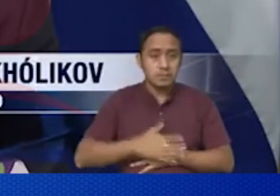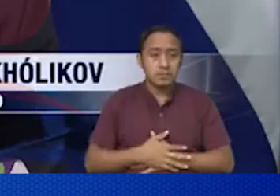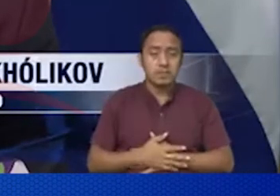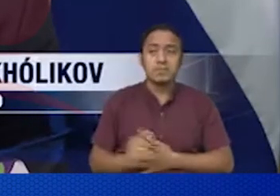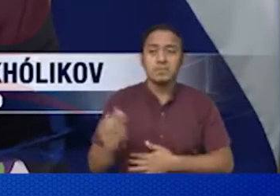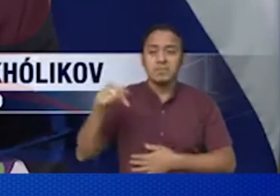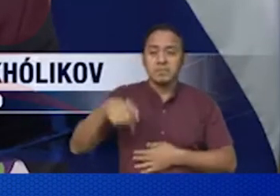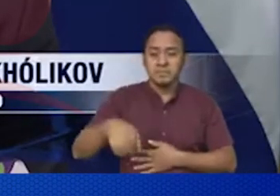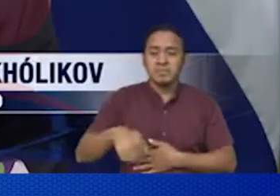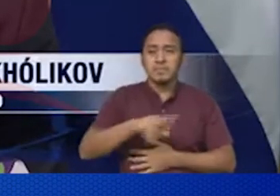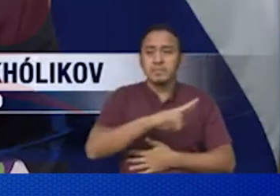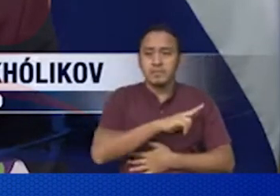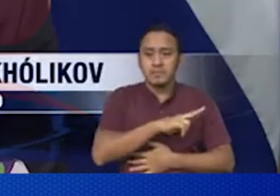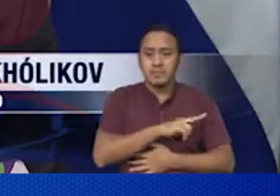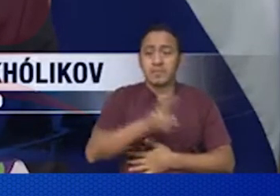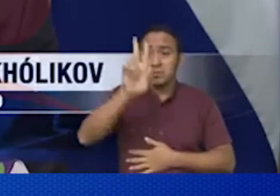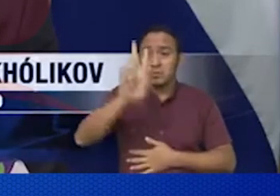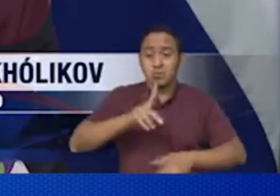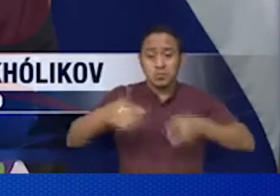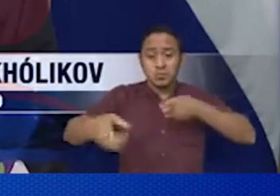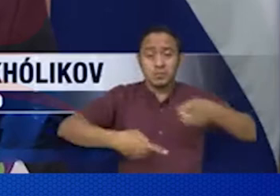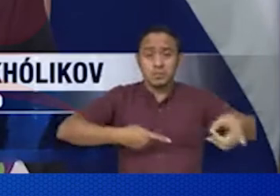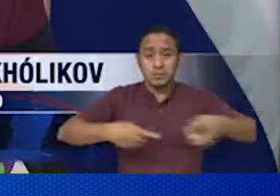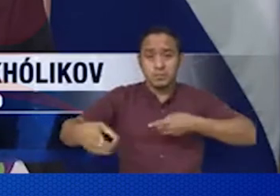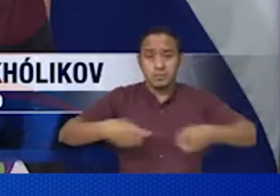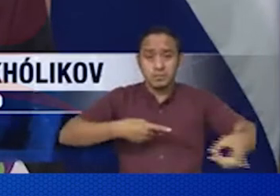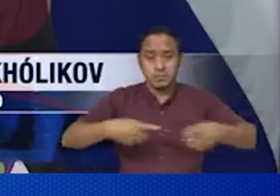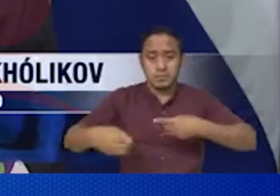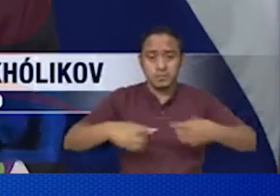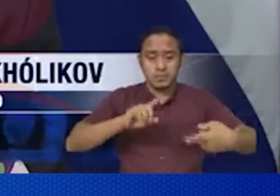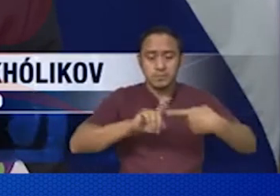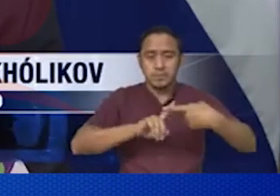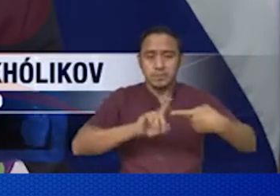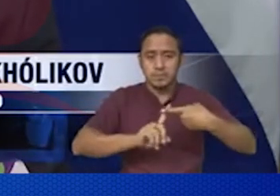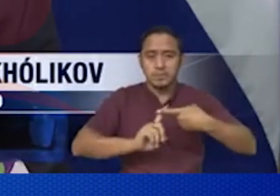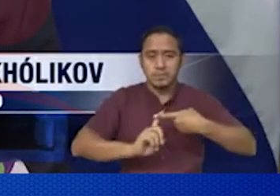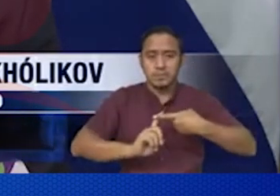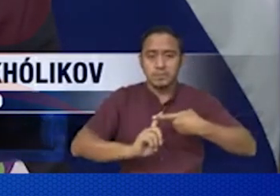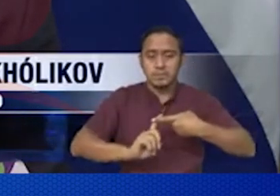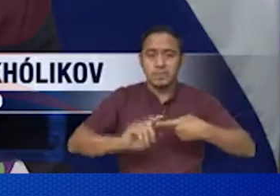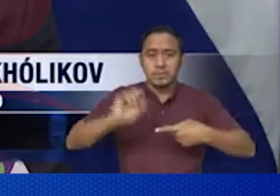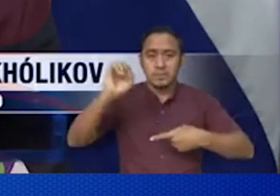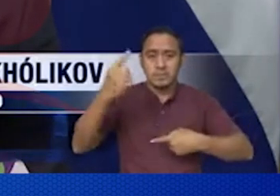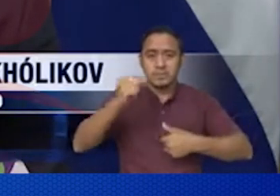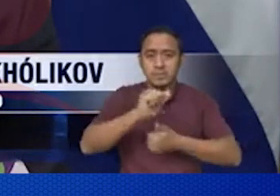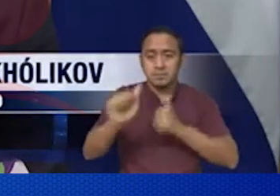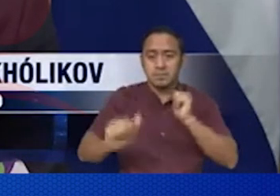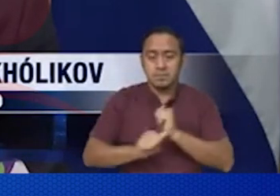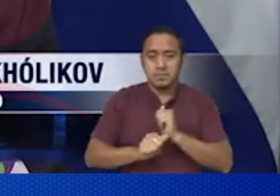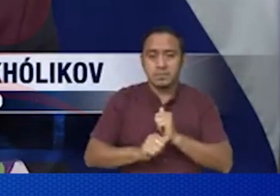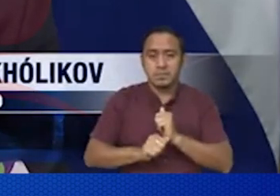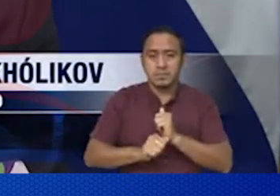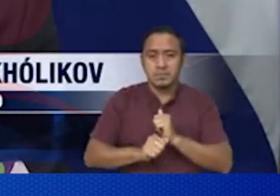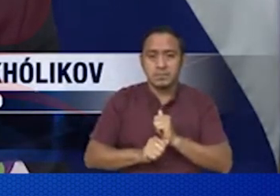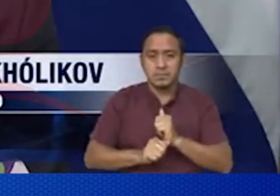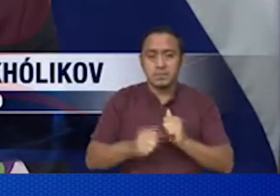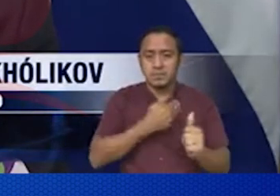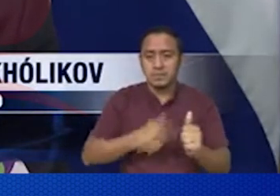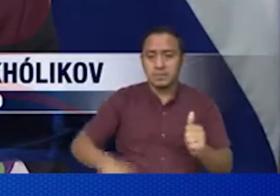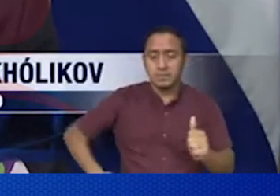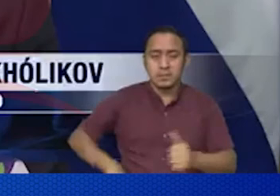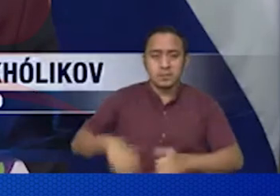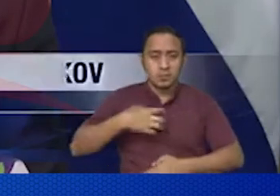Aquí estuvo dos delegaciones del primer viceministro de